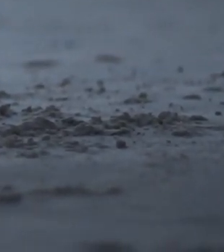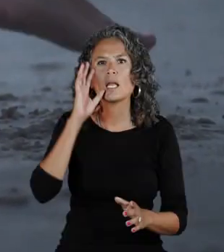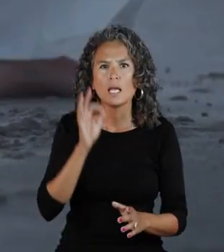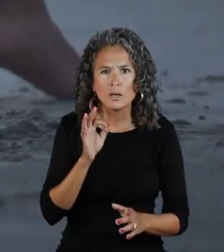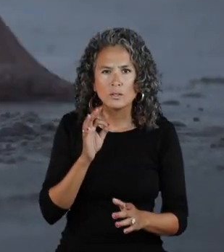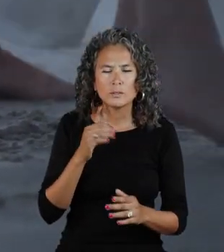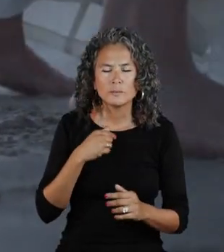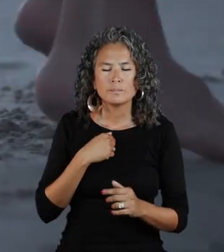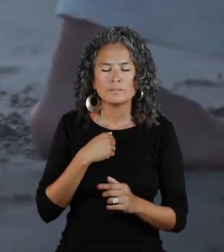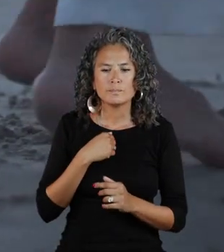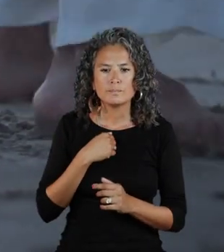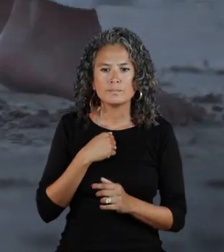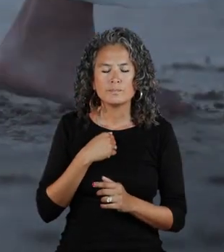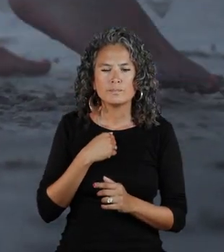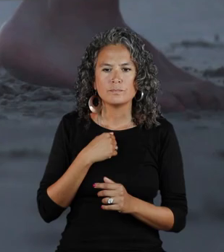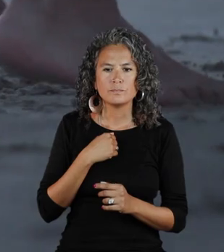Yo creo que en el fondo